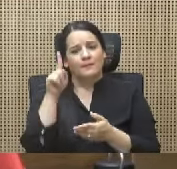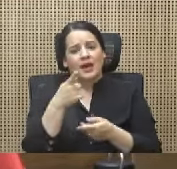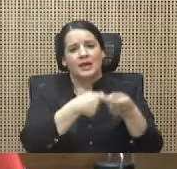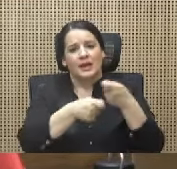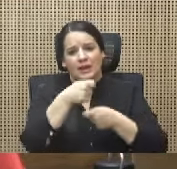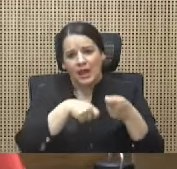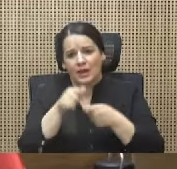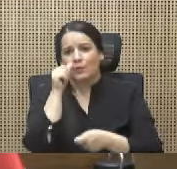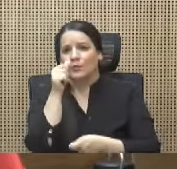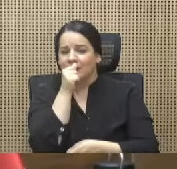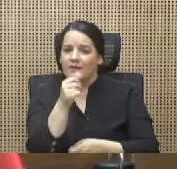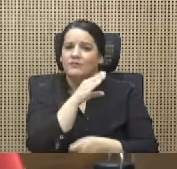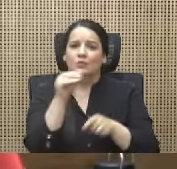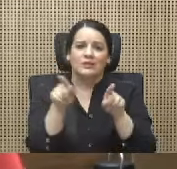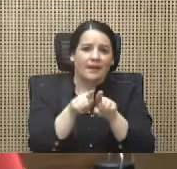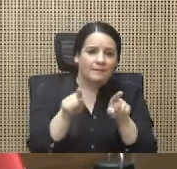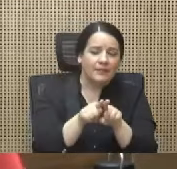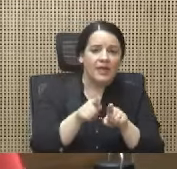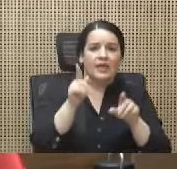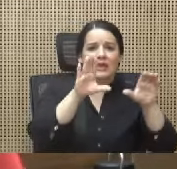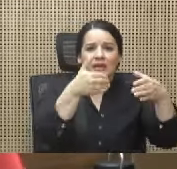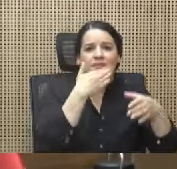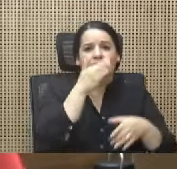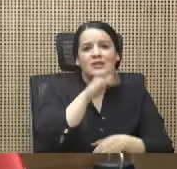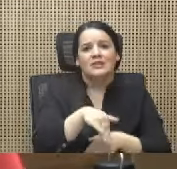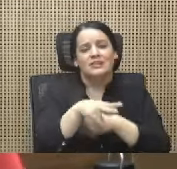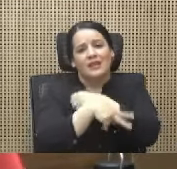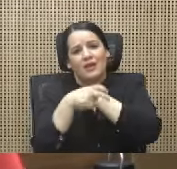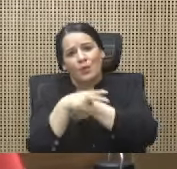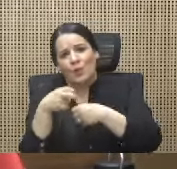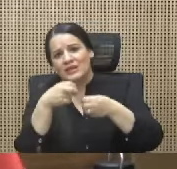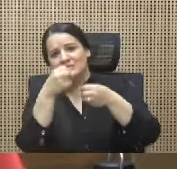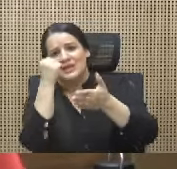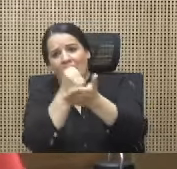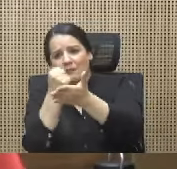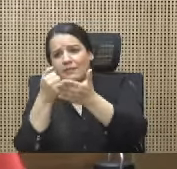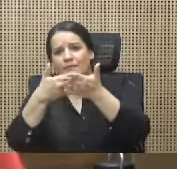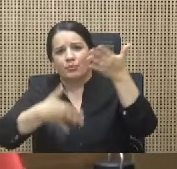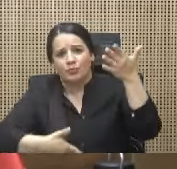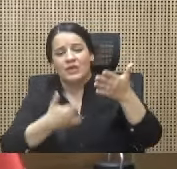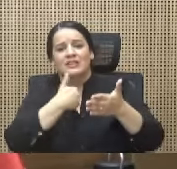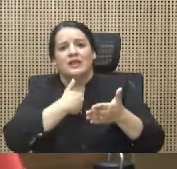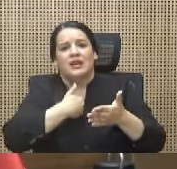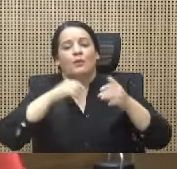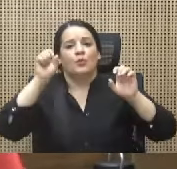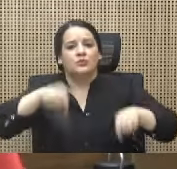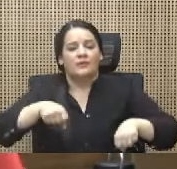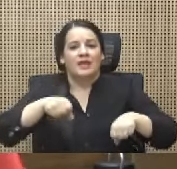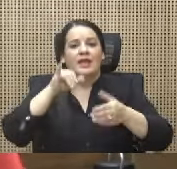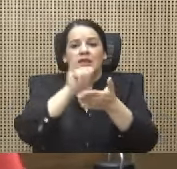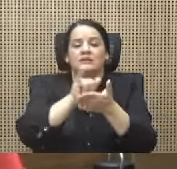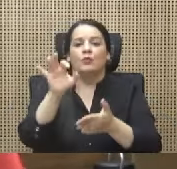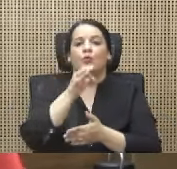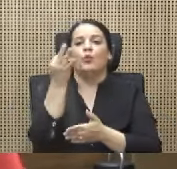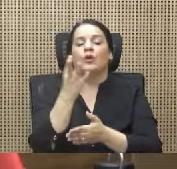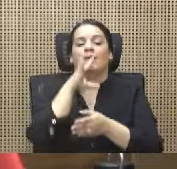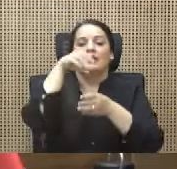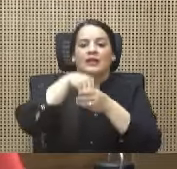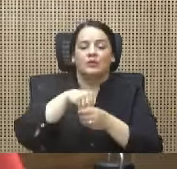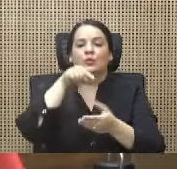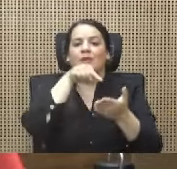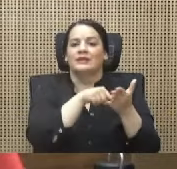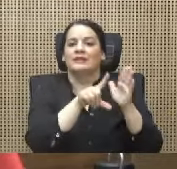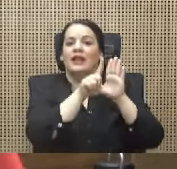organizado, para esa delincuencia. Y es por eso que tener esa potestad, esa posibilidad, esa modalidad dentro de esta